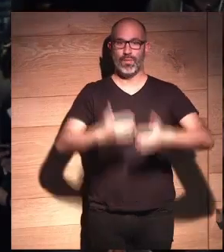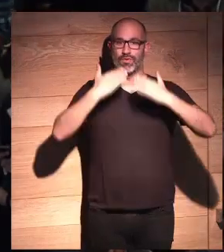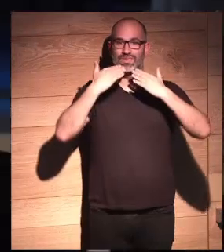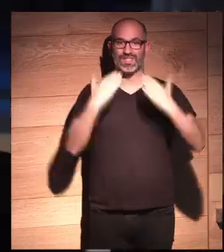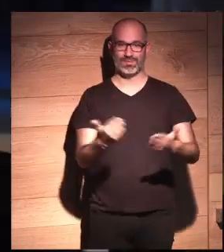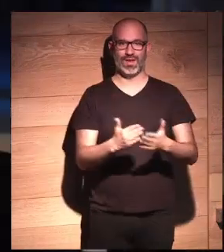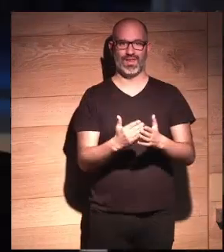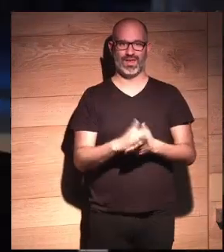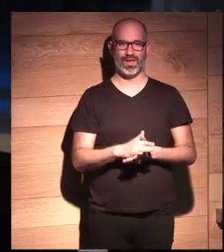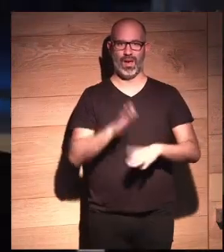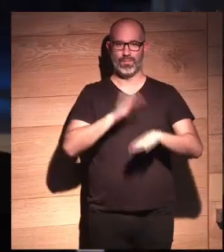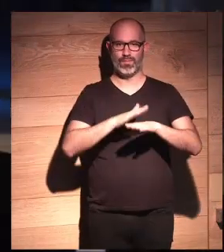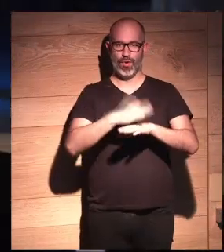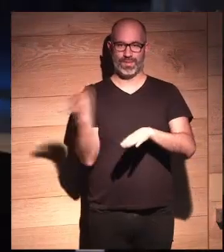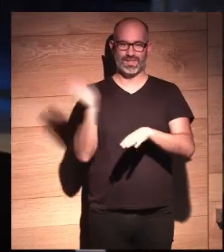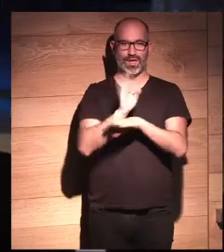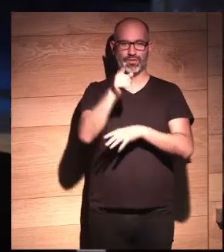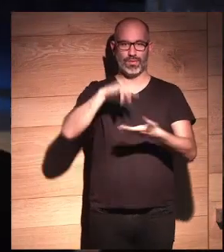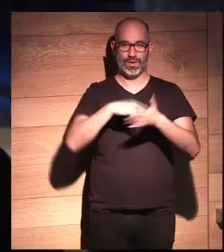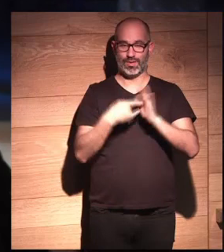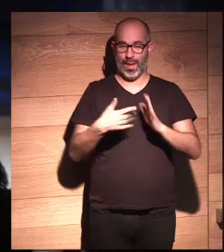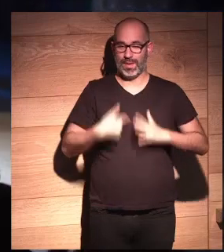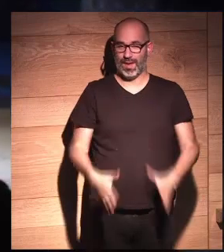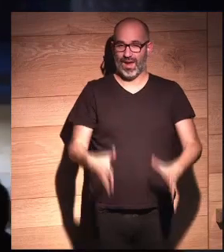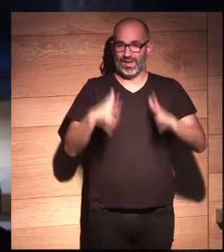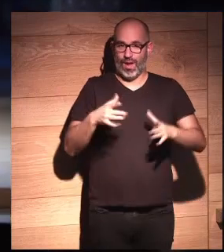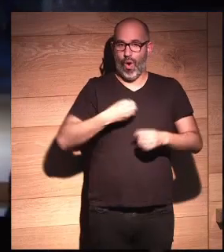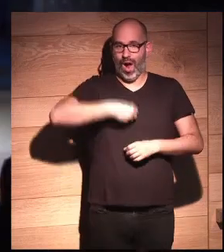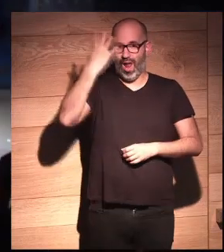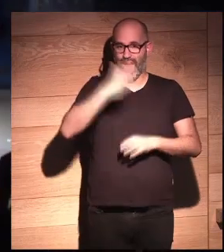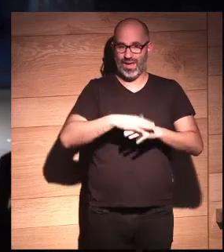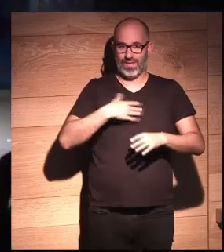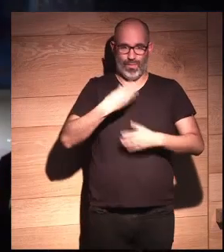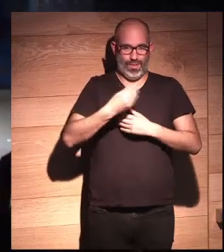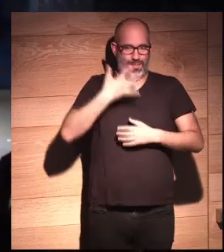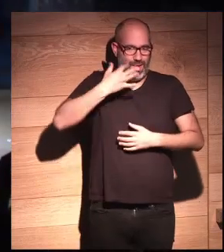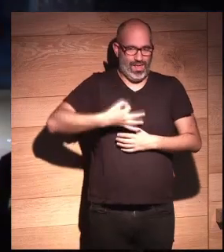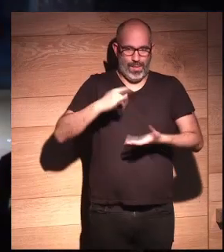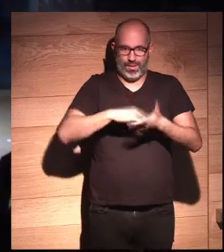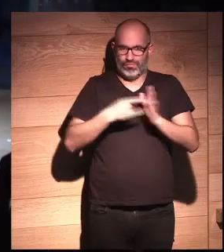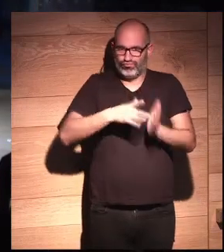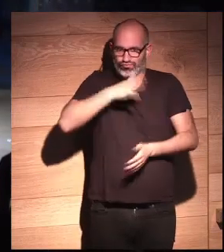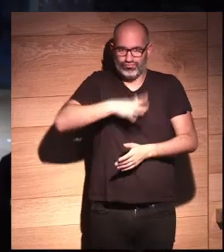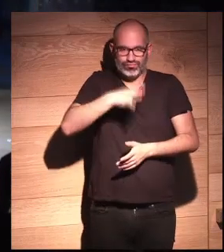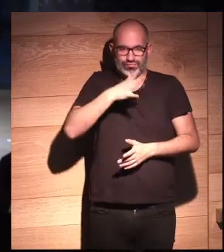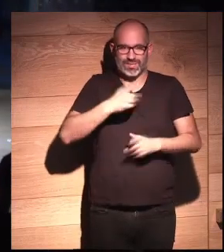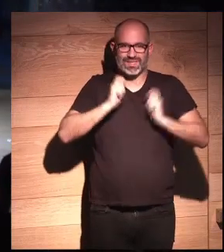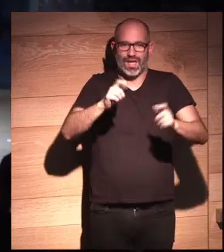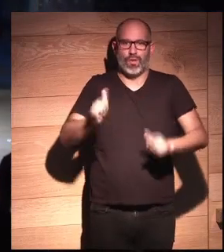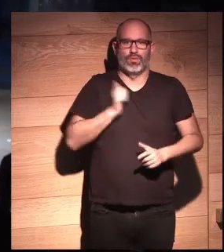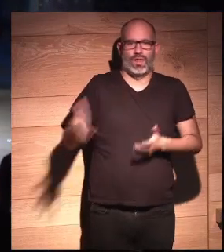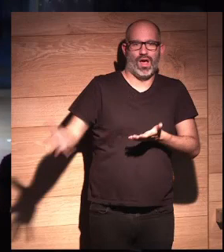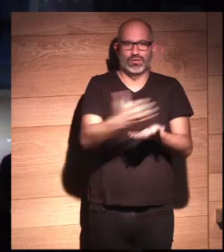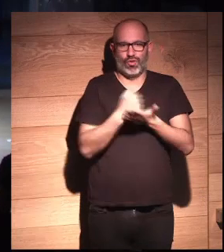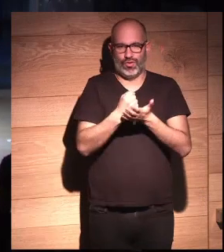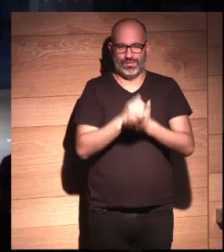Muchísimas gracias, Gabriela, por presentarnos tu proyecto. A mí me encantaría haberlo hecho realidad, porque la verdad que es fascinante y dar oportunidades a todo